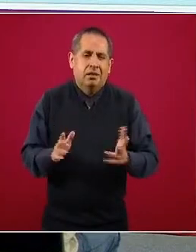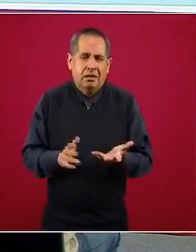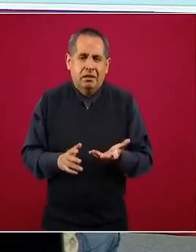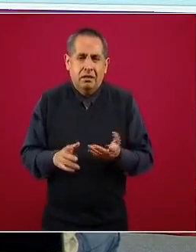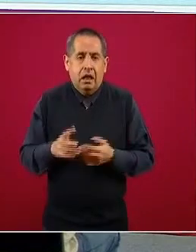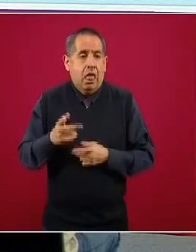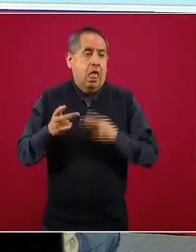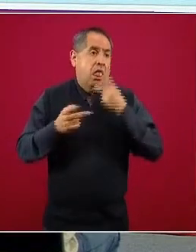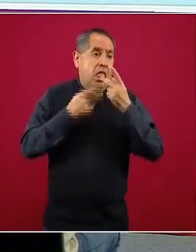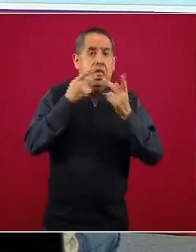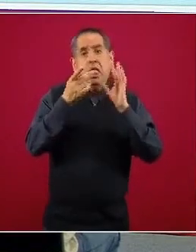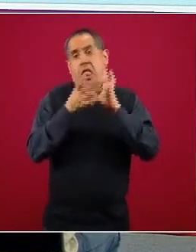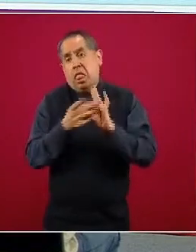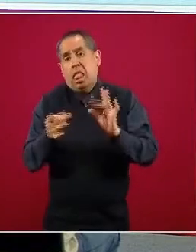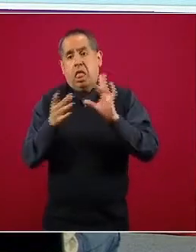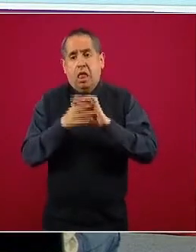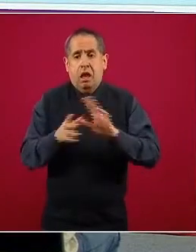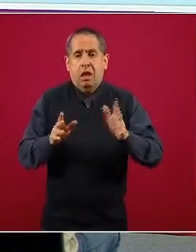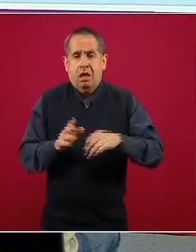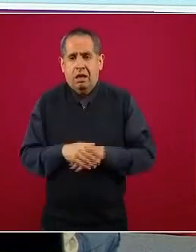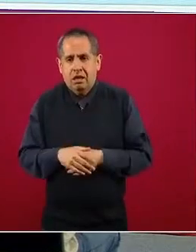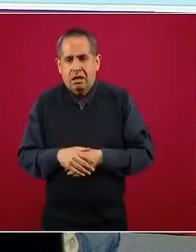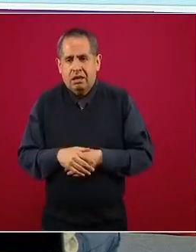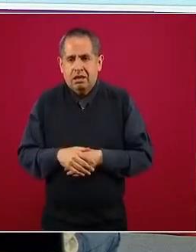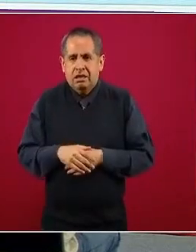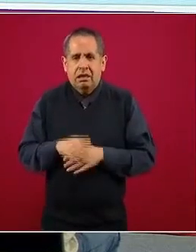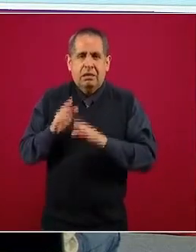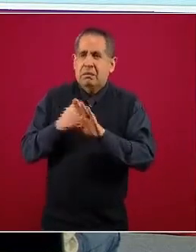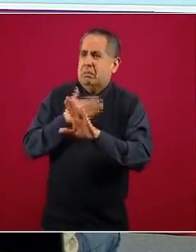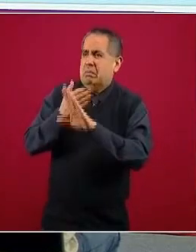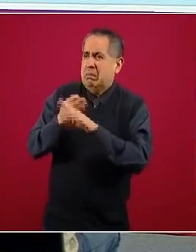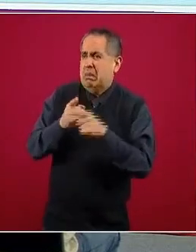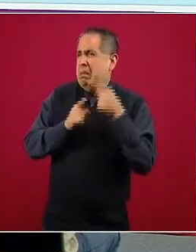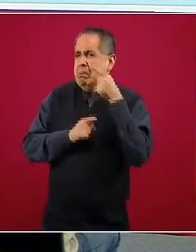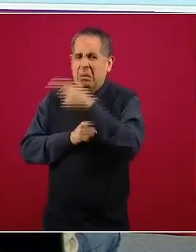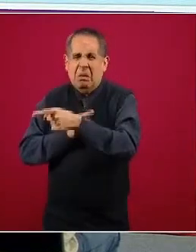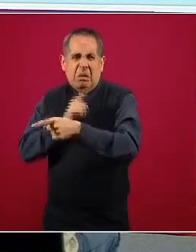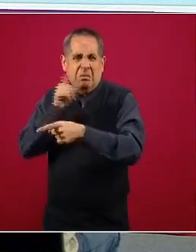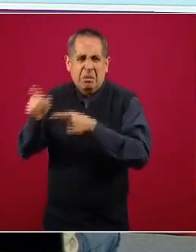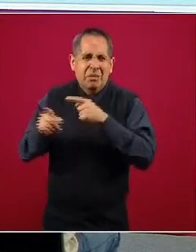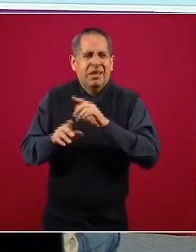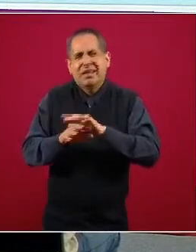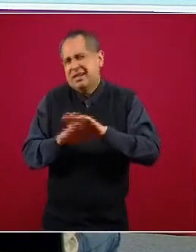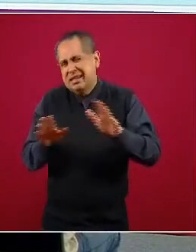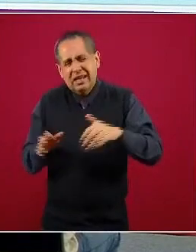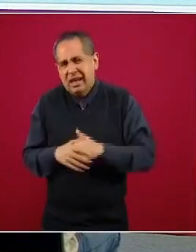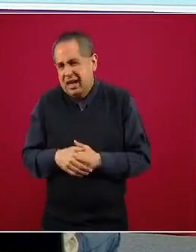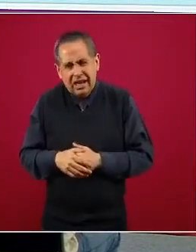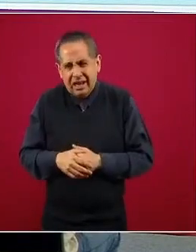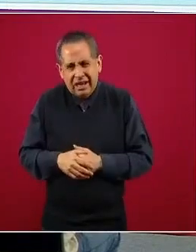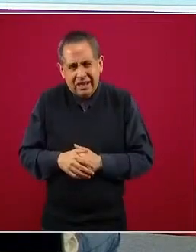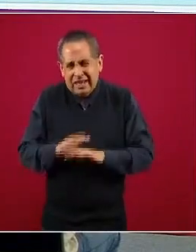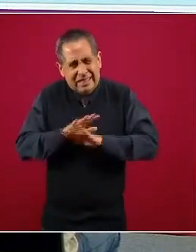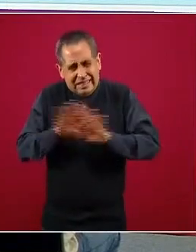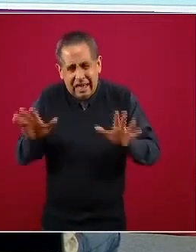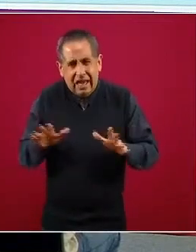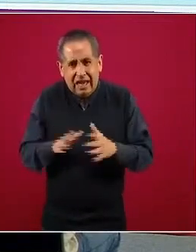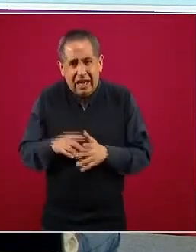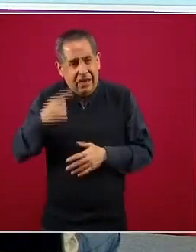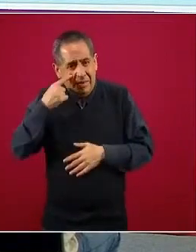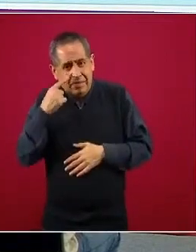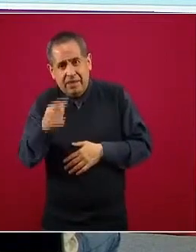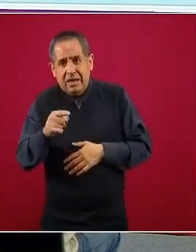ya este discurso de ataque, de polarización, de centrar. Ahí está lo que está ocurriendo, y